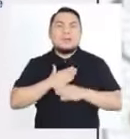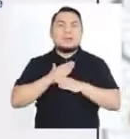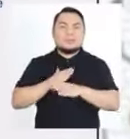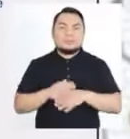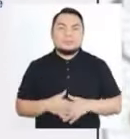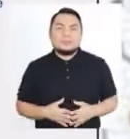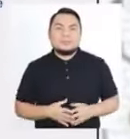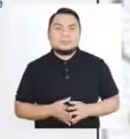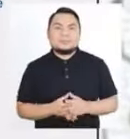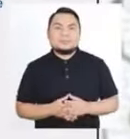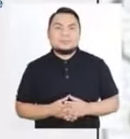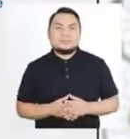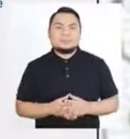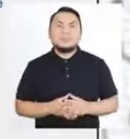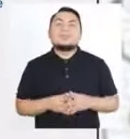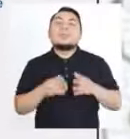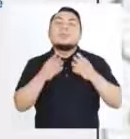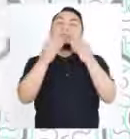muscular.